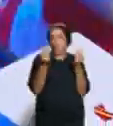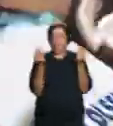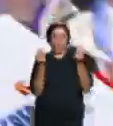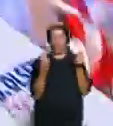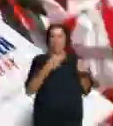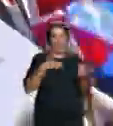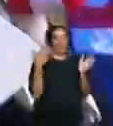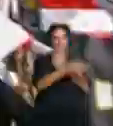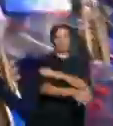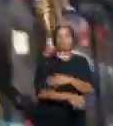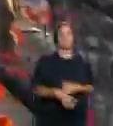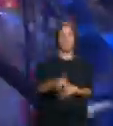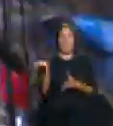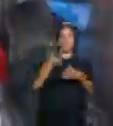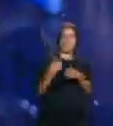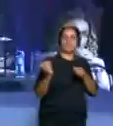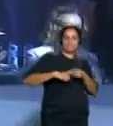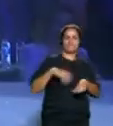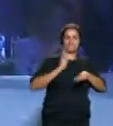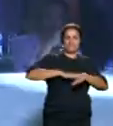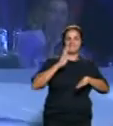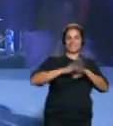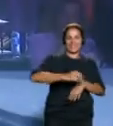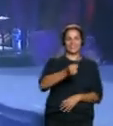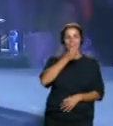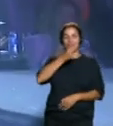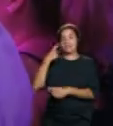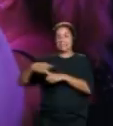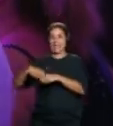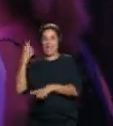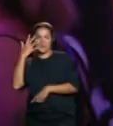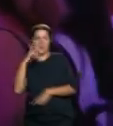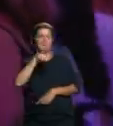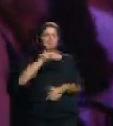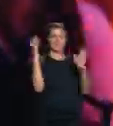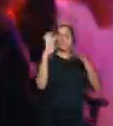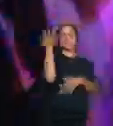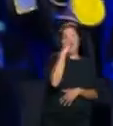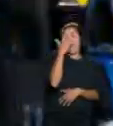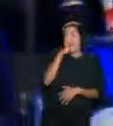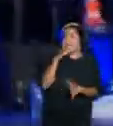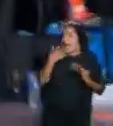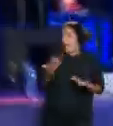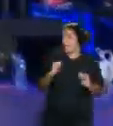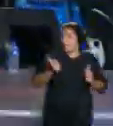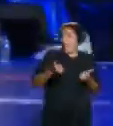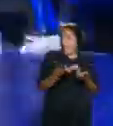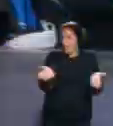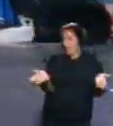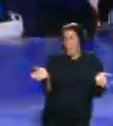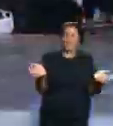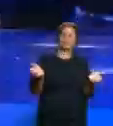Que nunca me falte carnaval. Únete al son de la Sonora. Santa Cruz en carnaval. El carnaval empieza ahora.